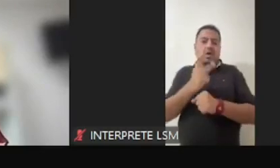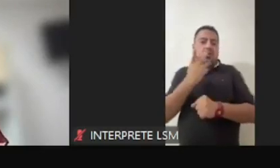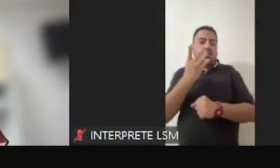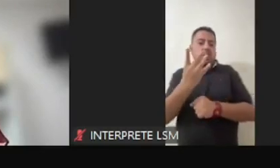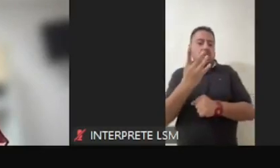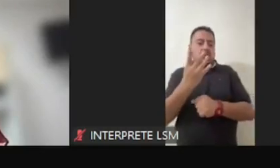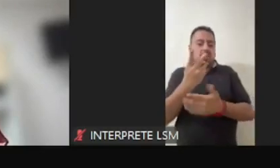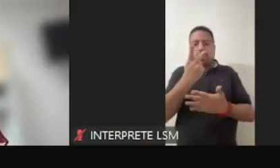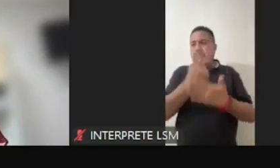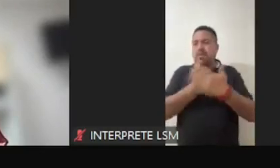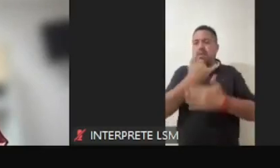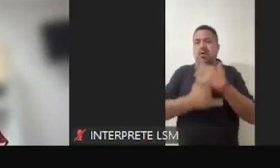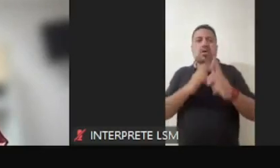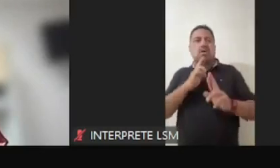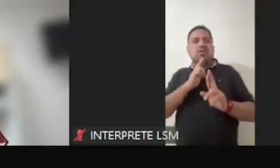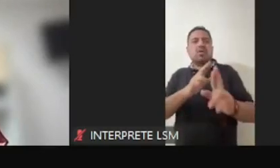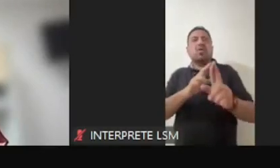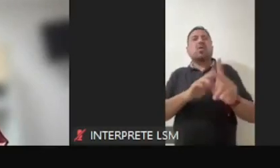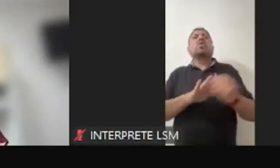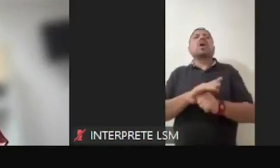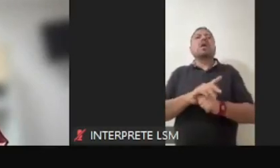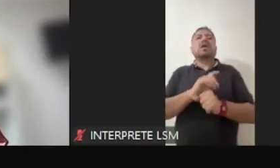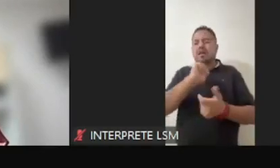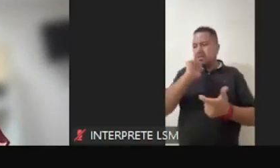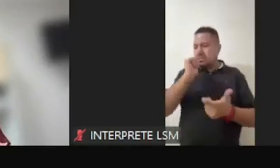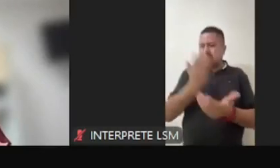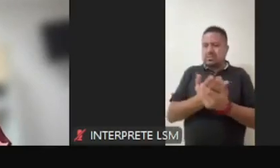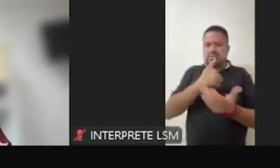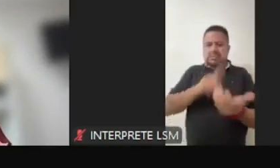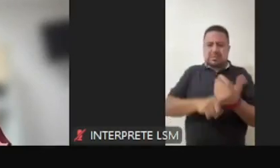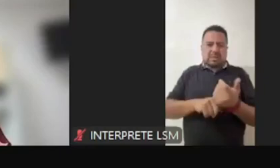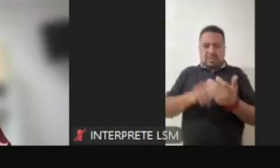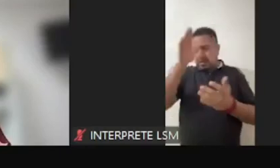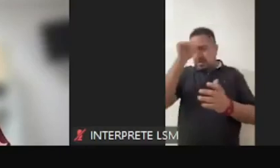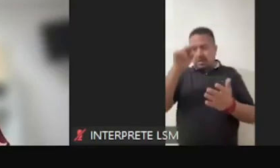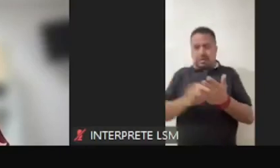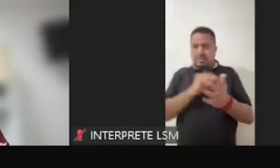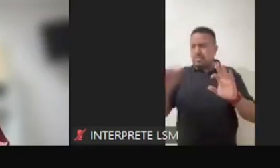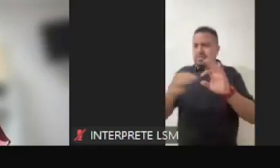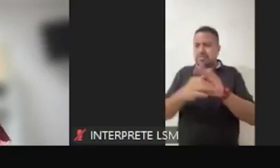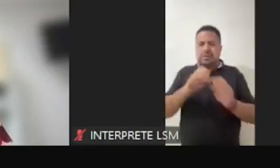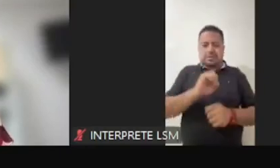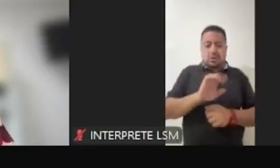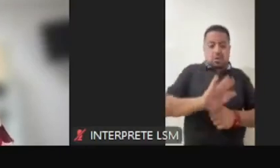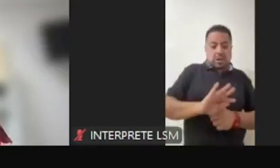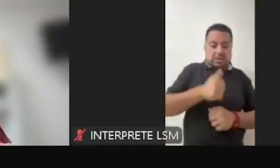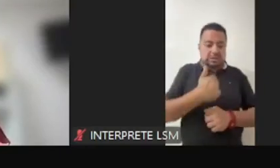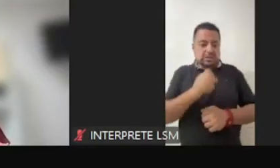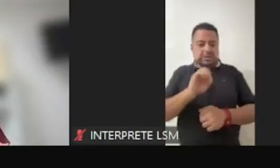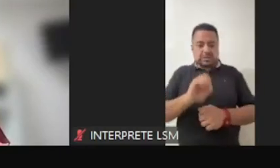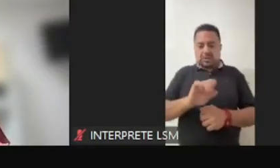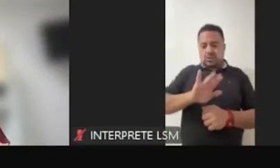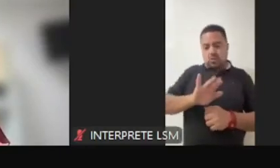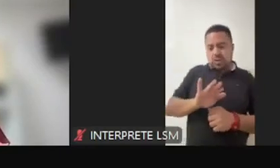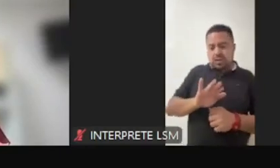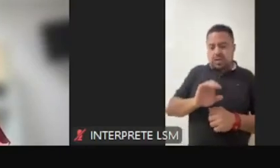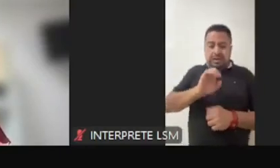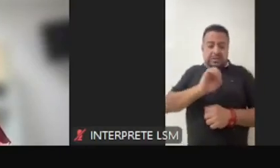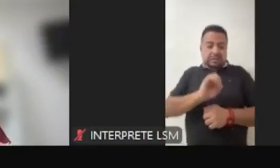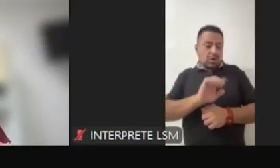de resolución relativos a los expedientes laudo convenio 046 050